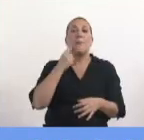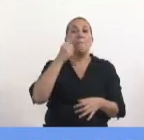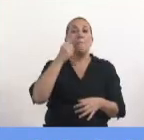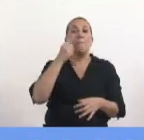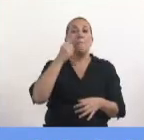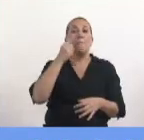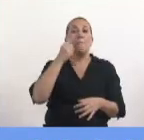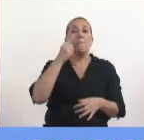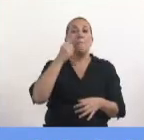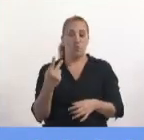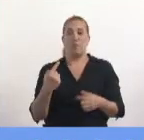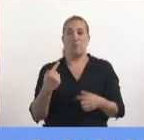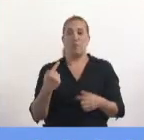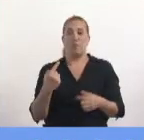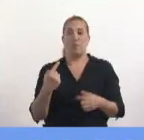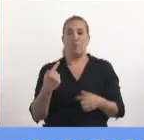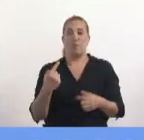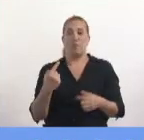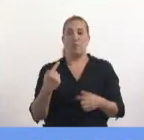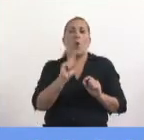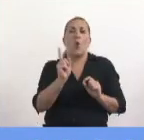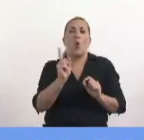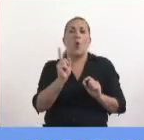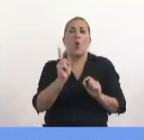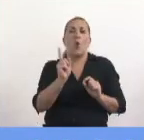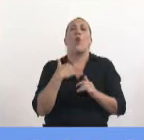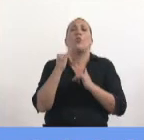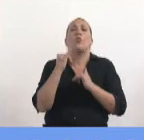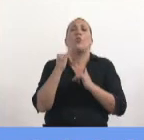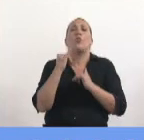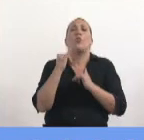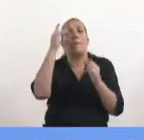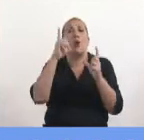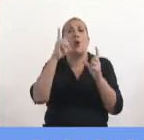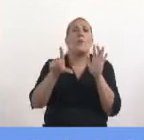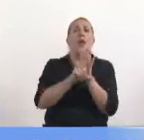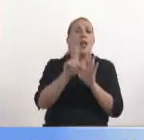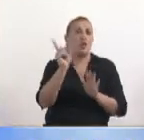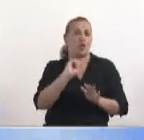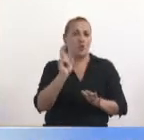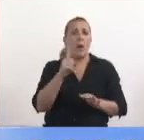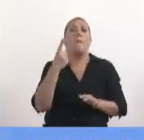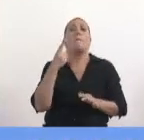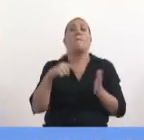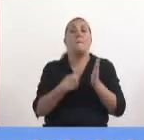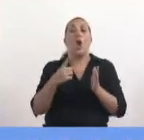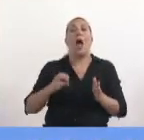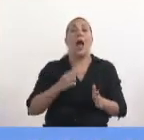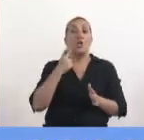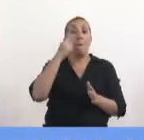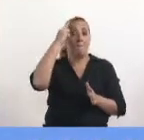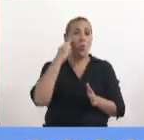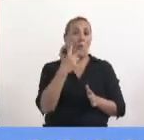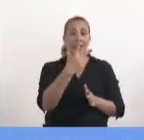soy de aquellos que le gusta memorizar número de leyes, pero sí épocas, y creo que desde el año 32 venimos